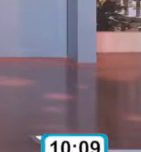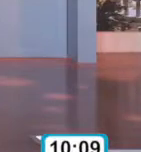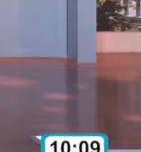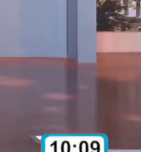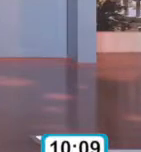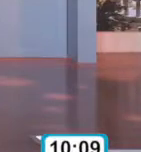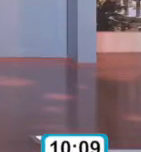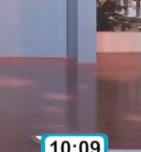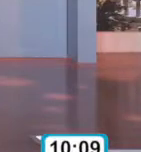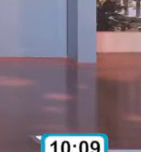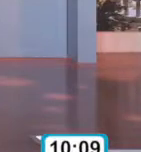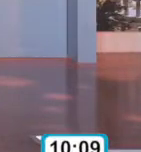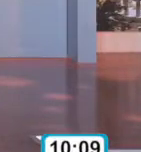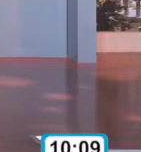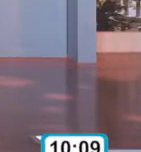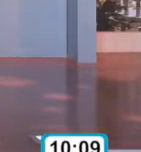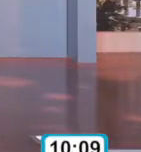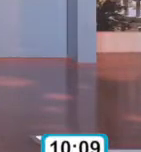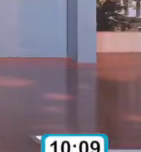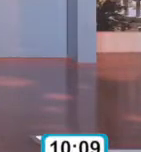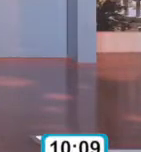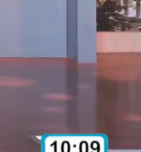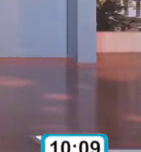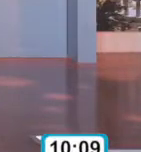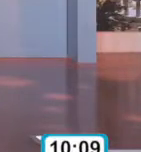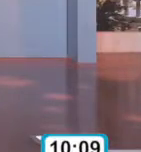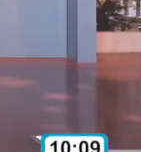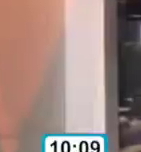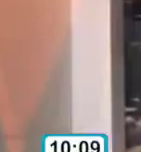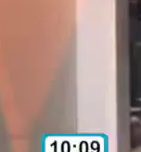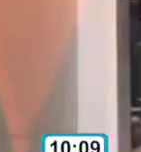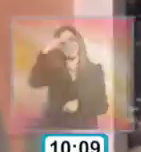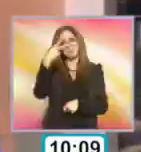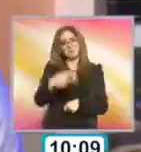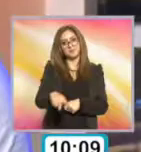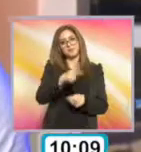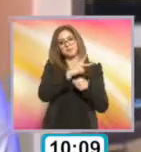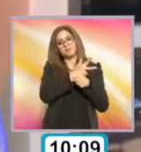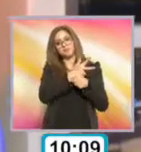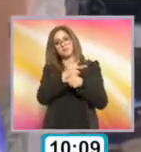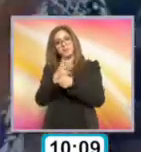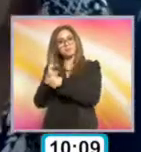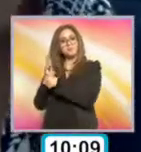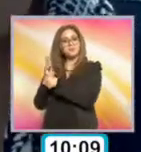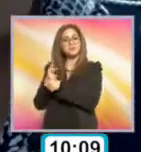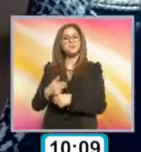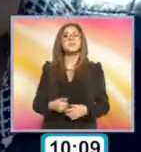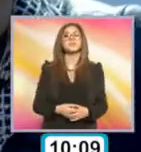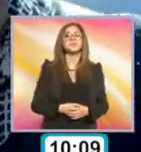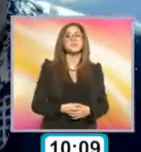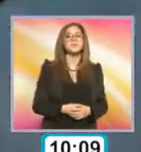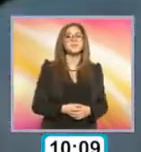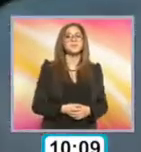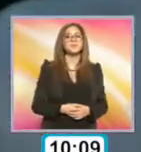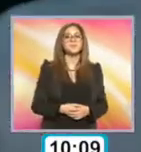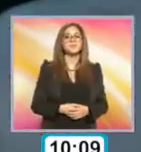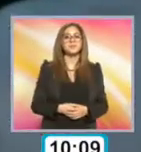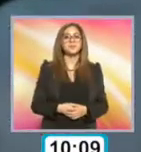viendo ahorita el videoclip que lo filmaste. Lo grabamos aquí, pero lo filmamos aquí en México. Vinimos de